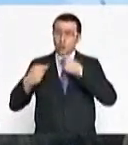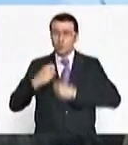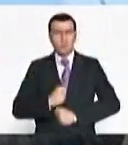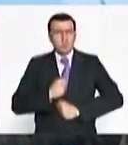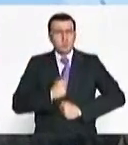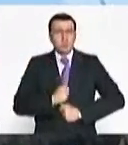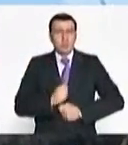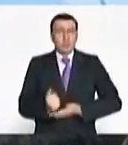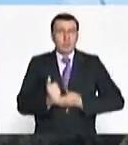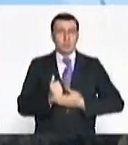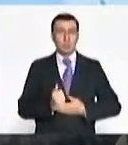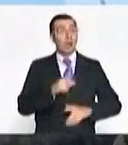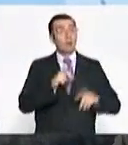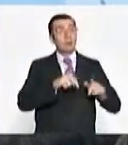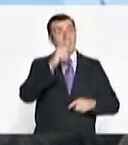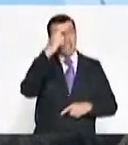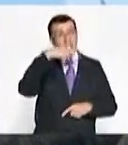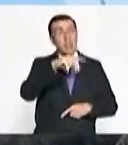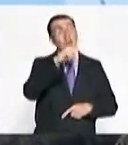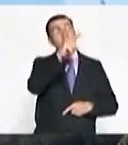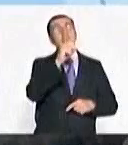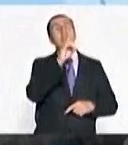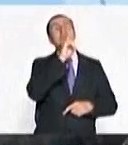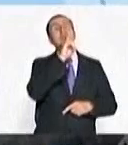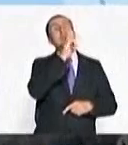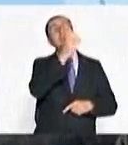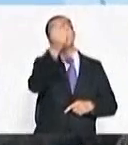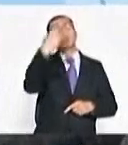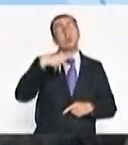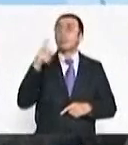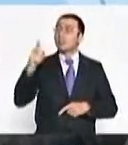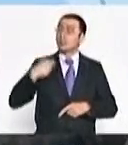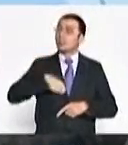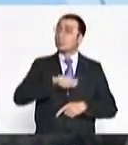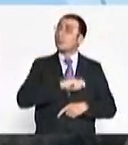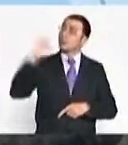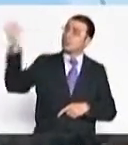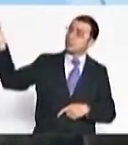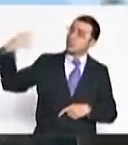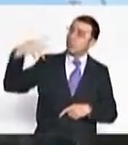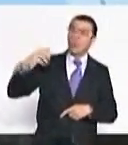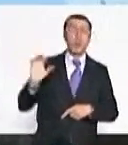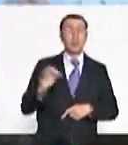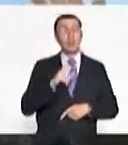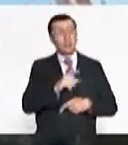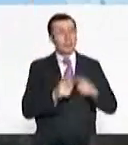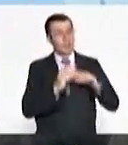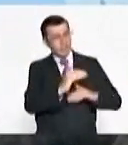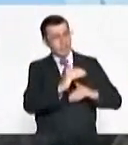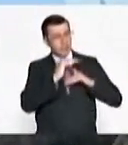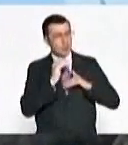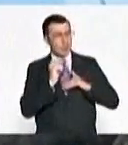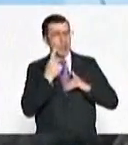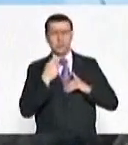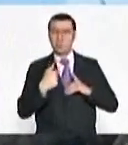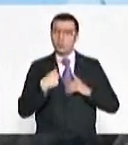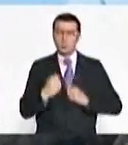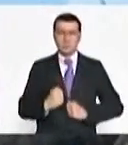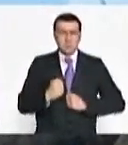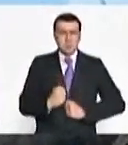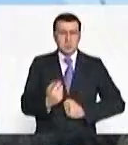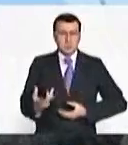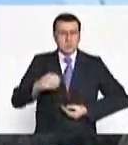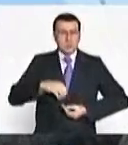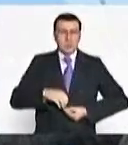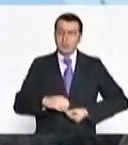que les mandaron sus hijos de Estados Unidos, de España, les regaló el julano, quieren tomar algo. Pero vamos a